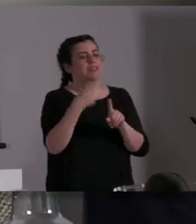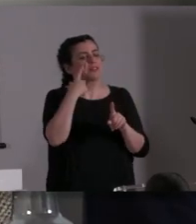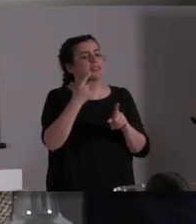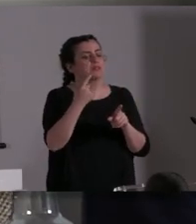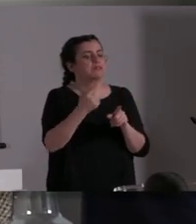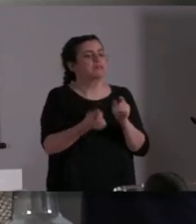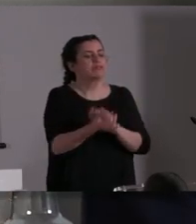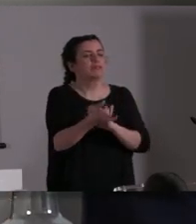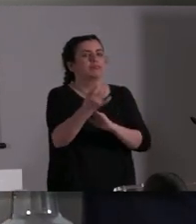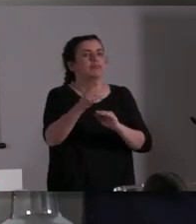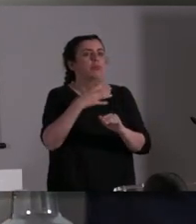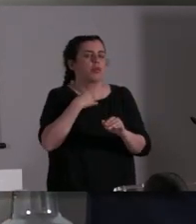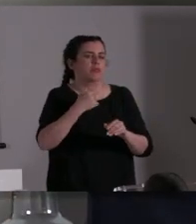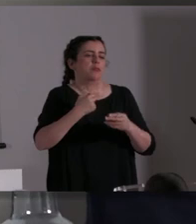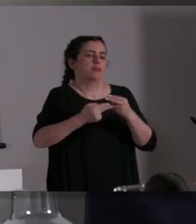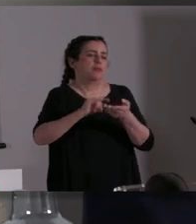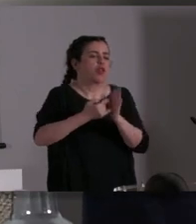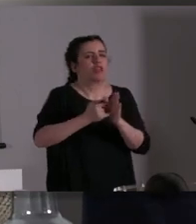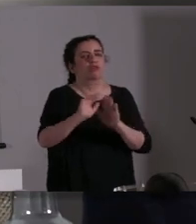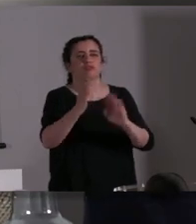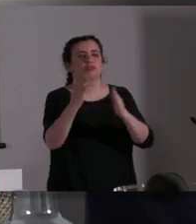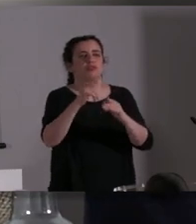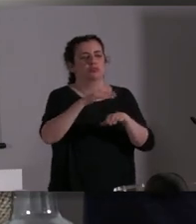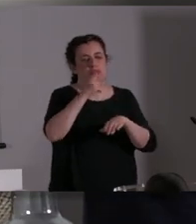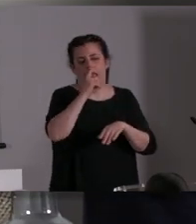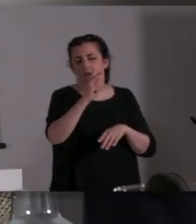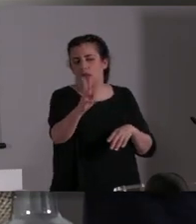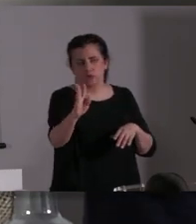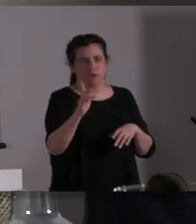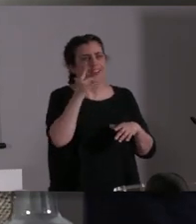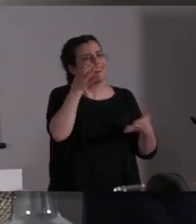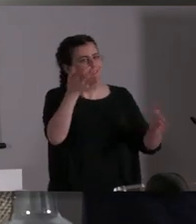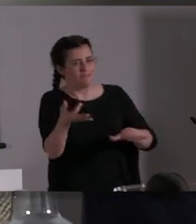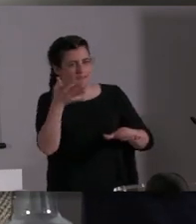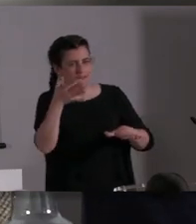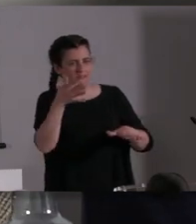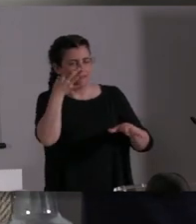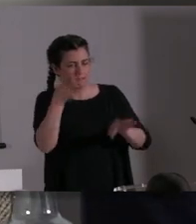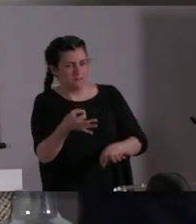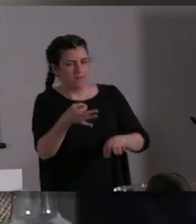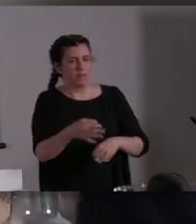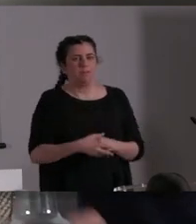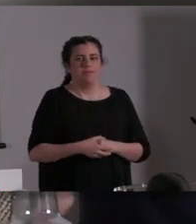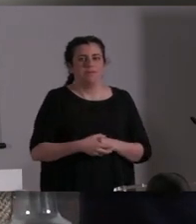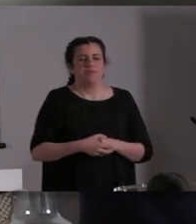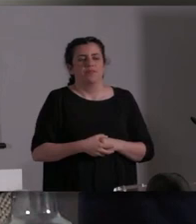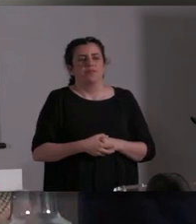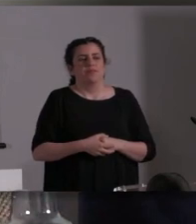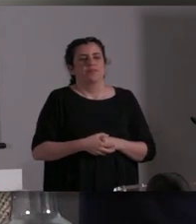se materialicen. En tres líneas, en tres claves que serán y que obedecen a la